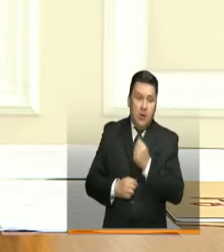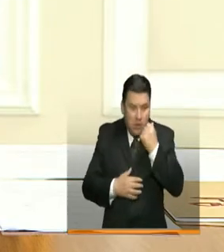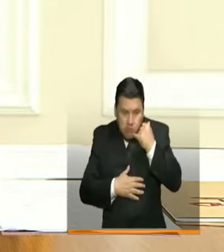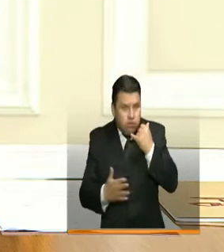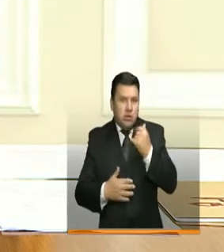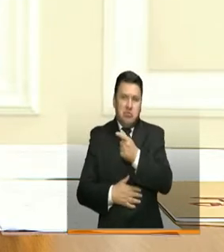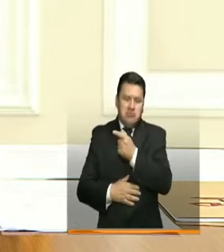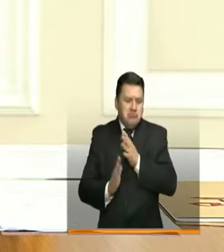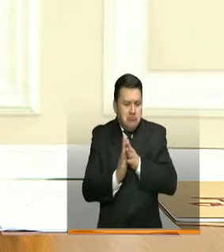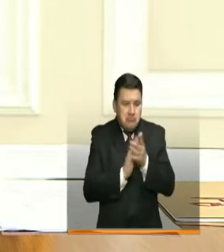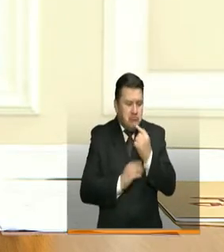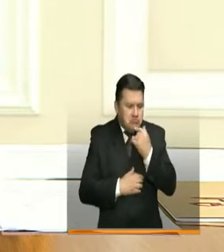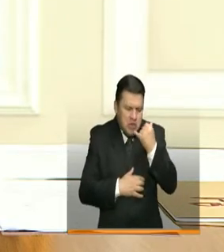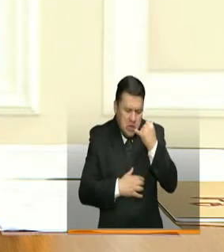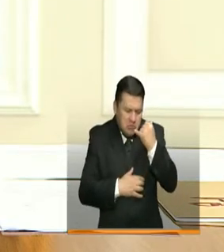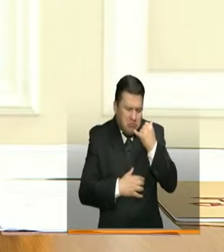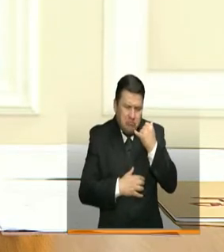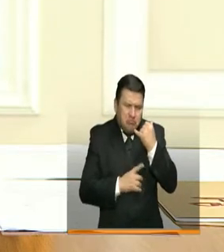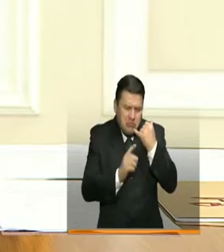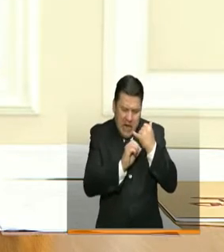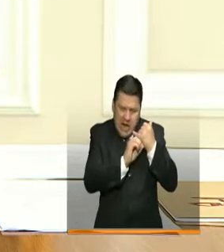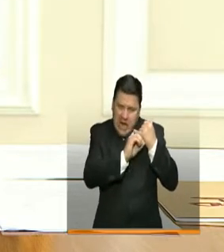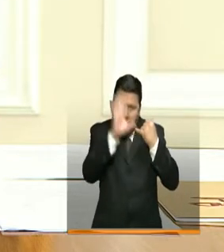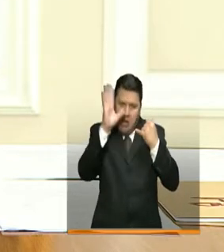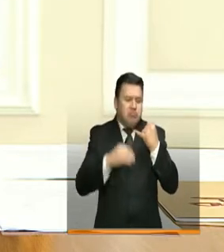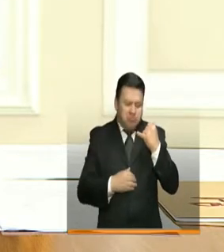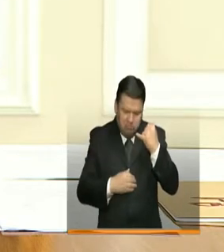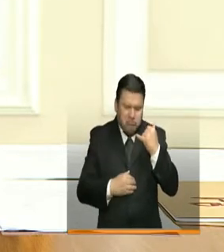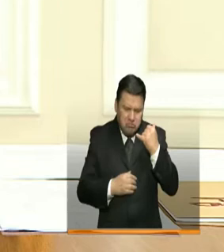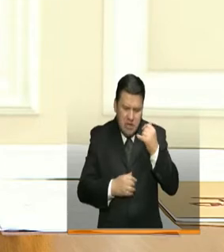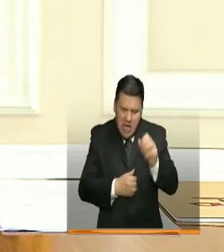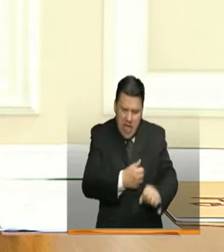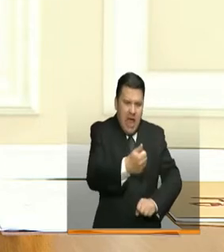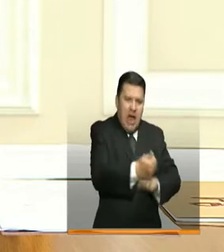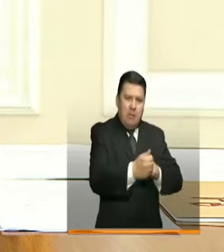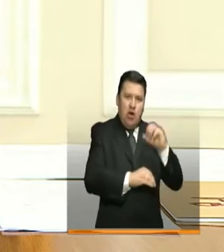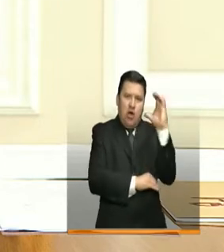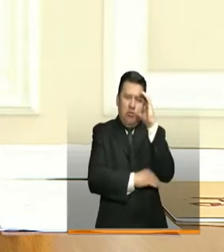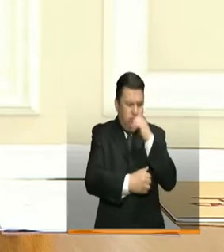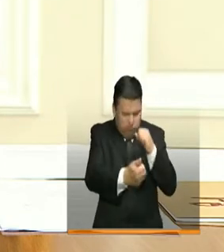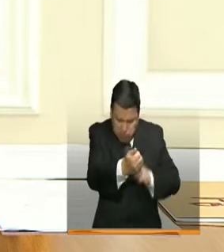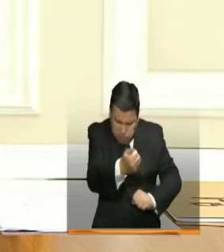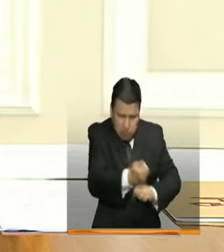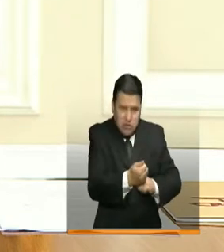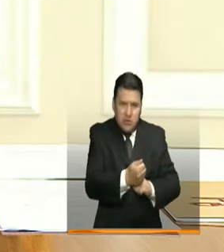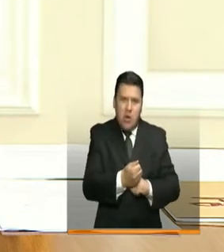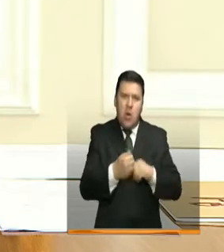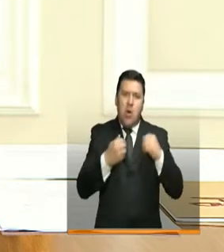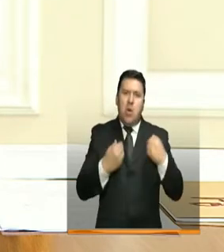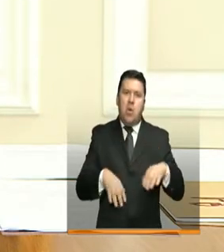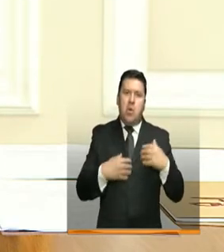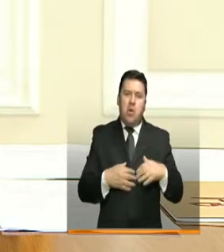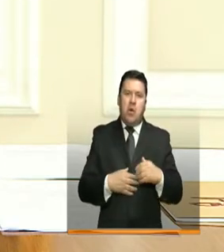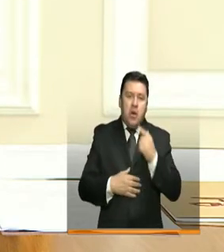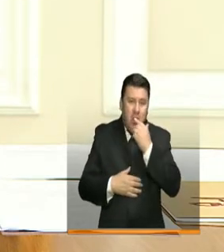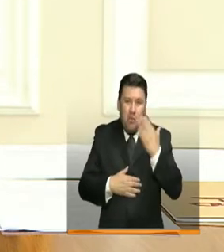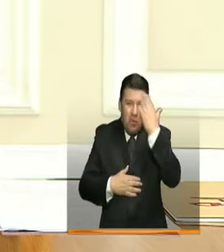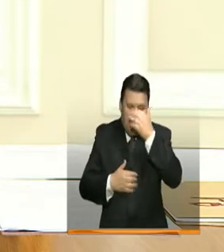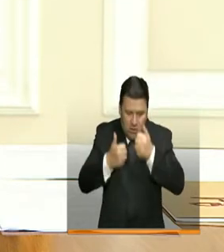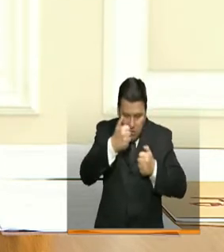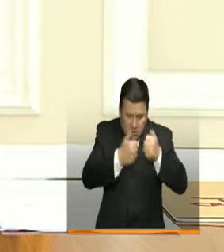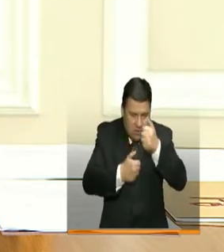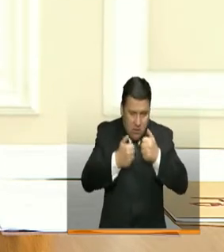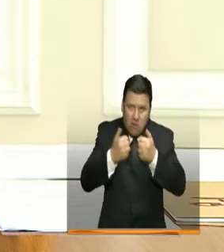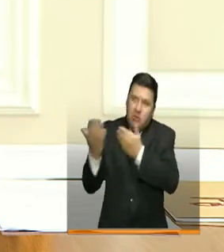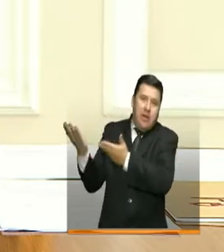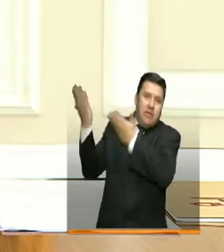que me manifestó de una forma muy clara que van a apoyar a nuestro país con miles de pruebas para